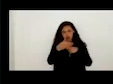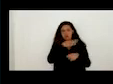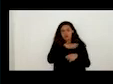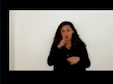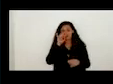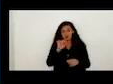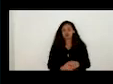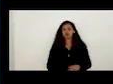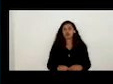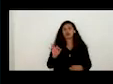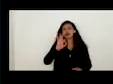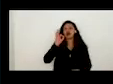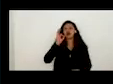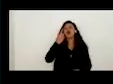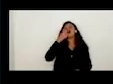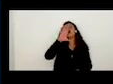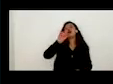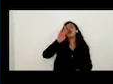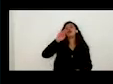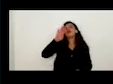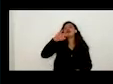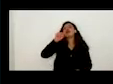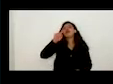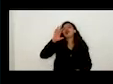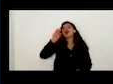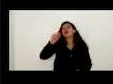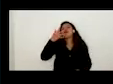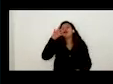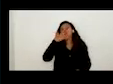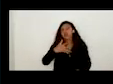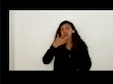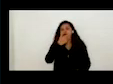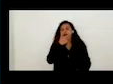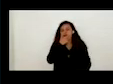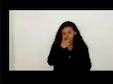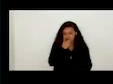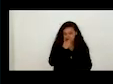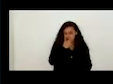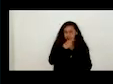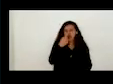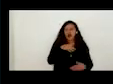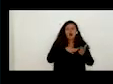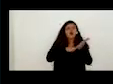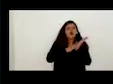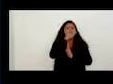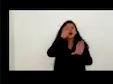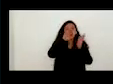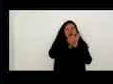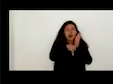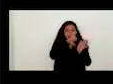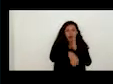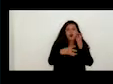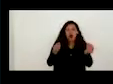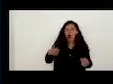vez un carbohidrato, como 5 galletitas, un rollito de jamón o pescado, cualquiera,